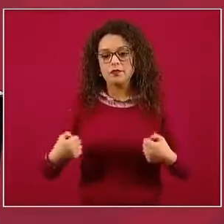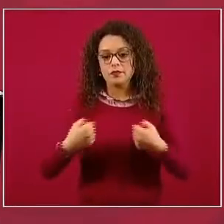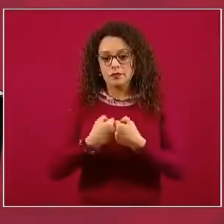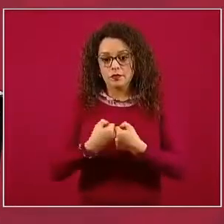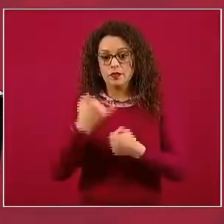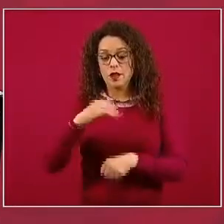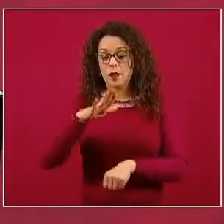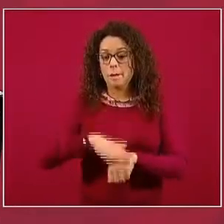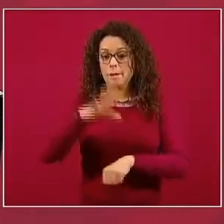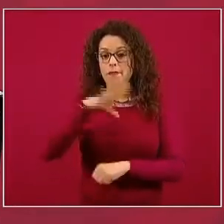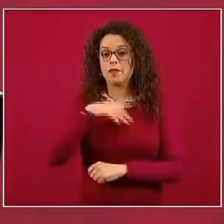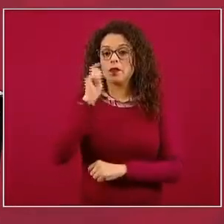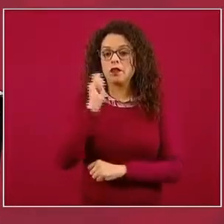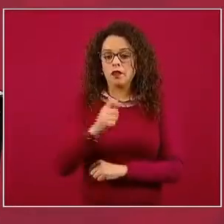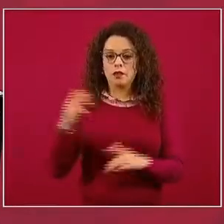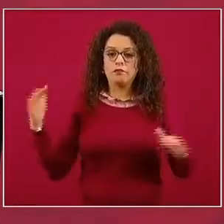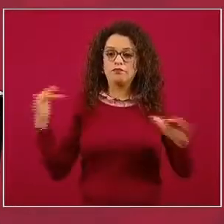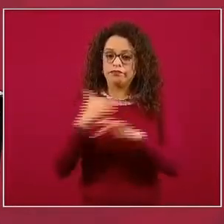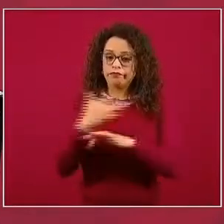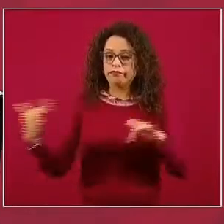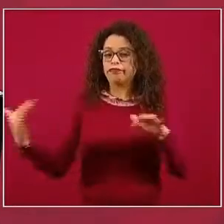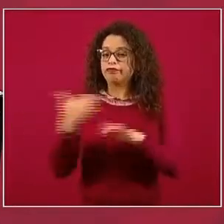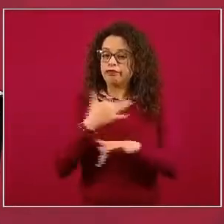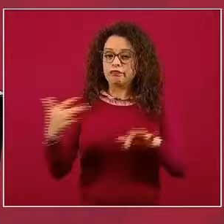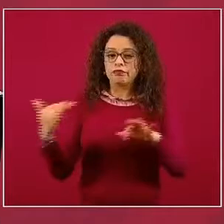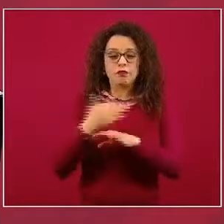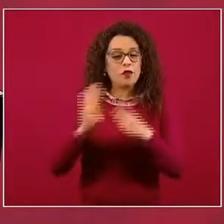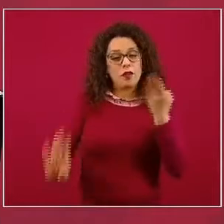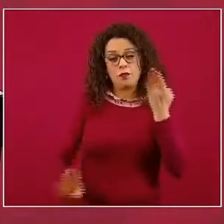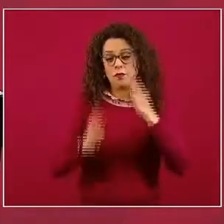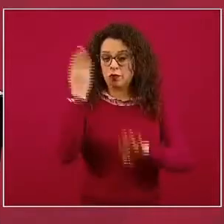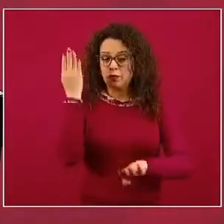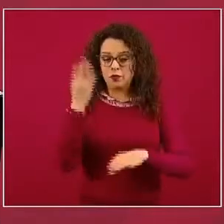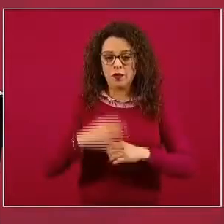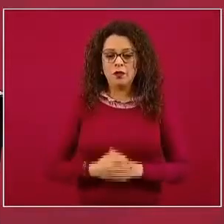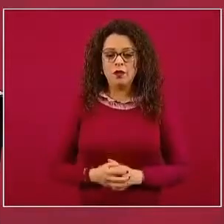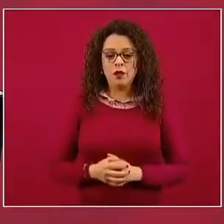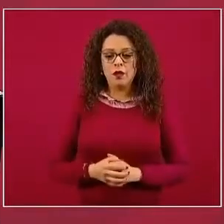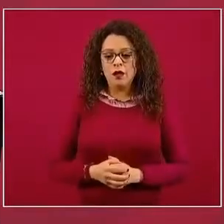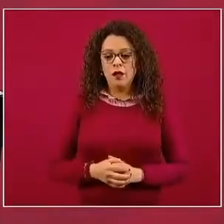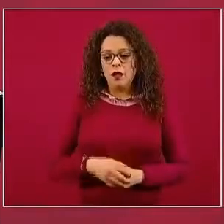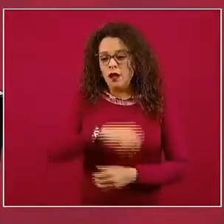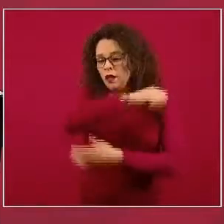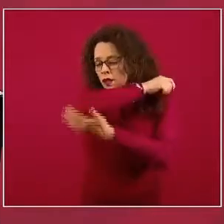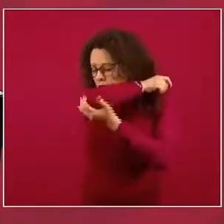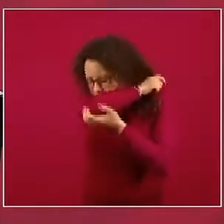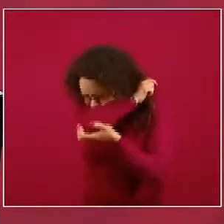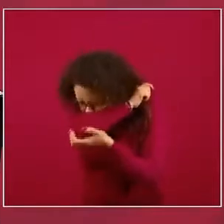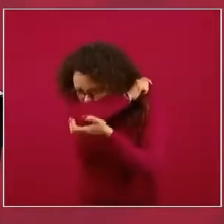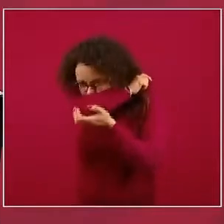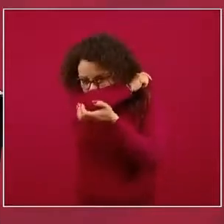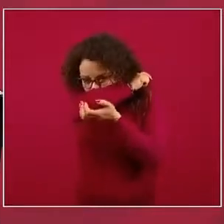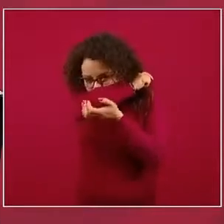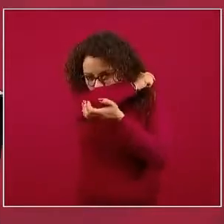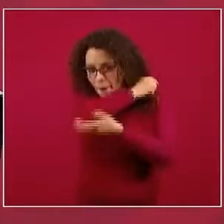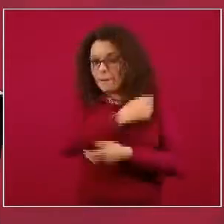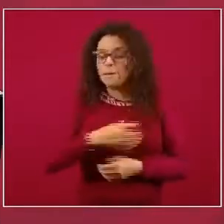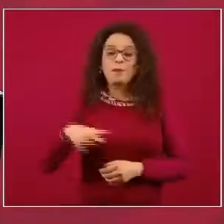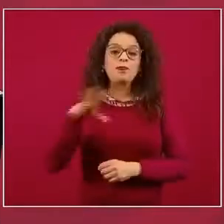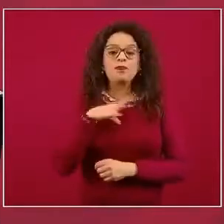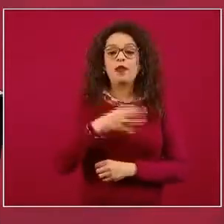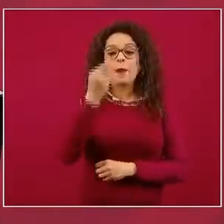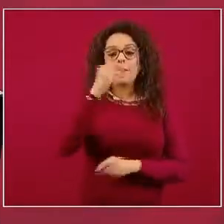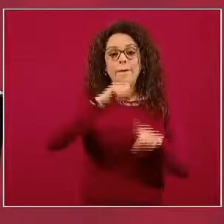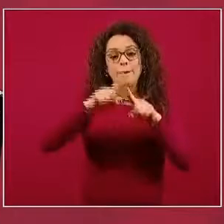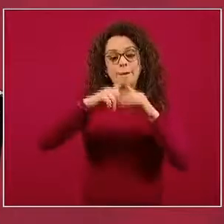más transitada del mundo, la más transitada del mundo, y tenemos muchos mecanismos, tanto